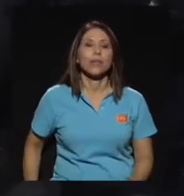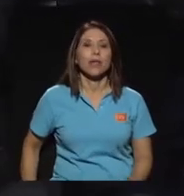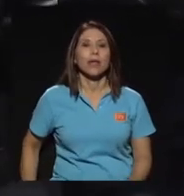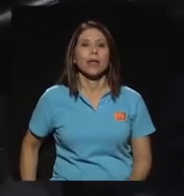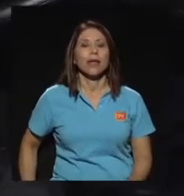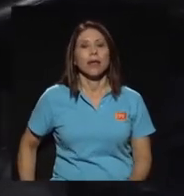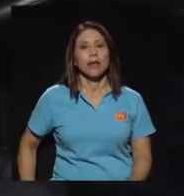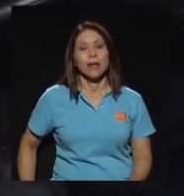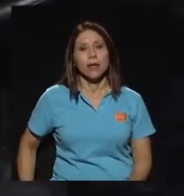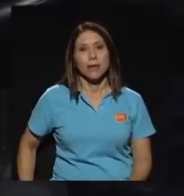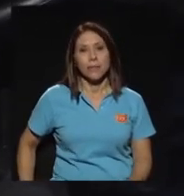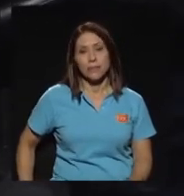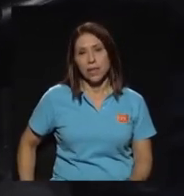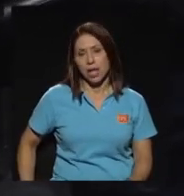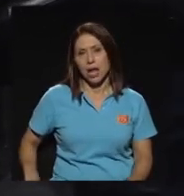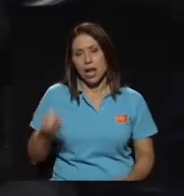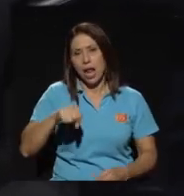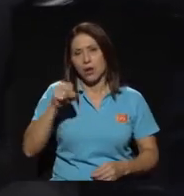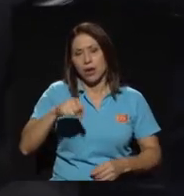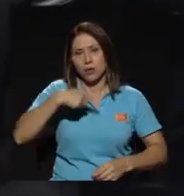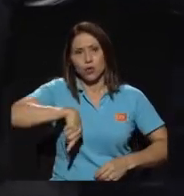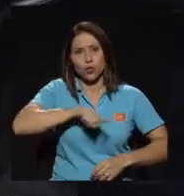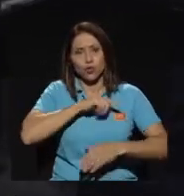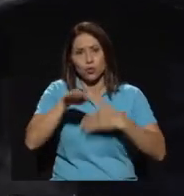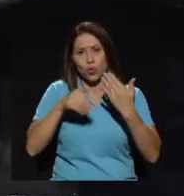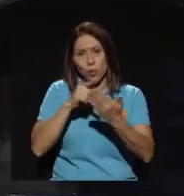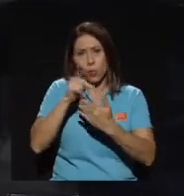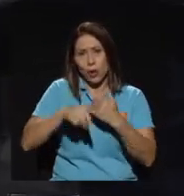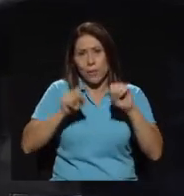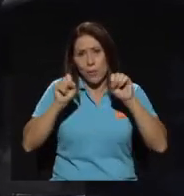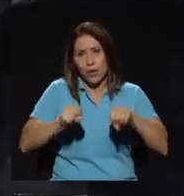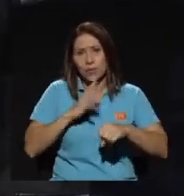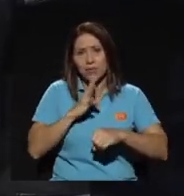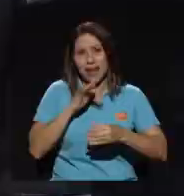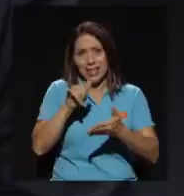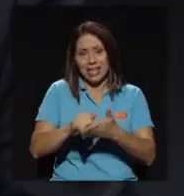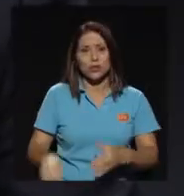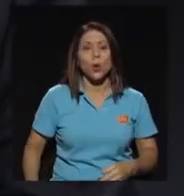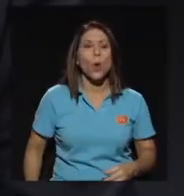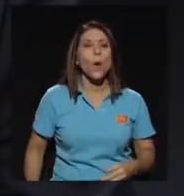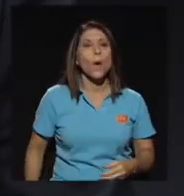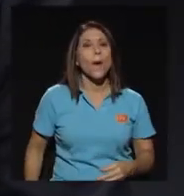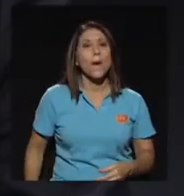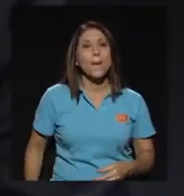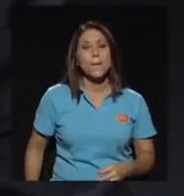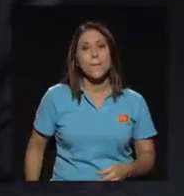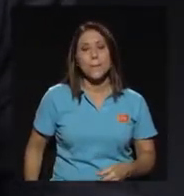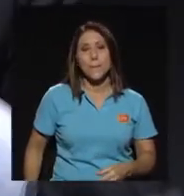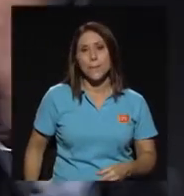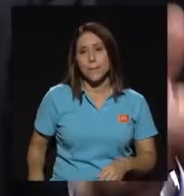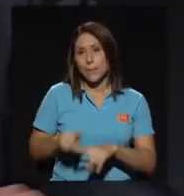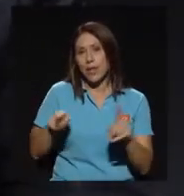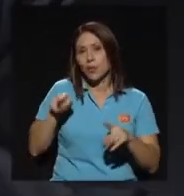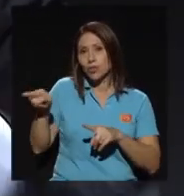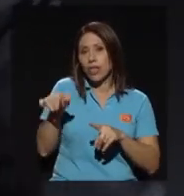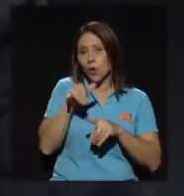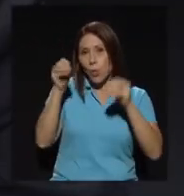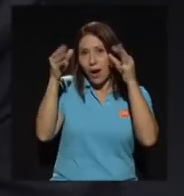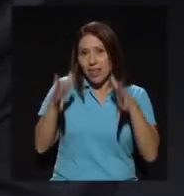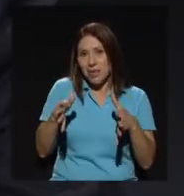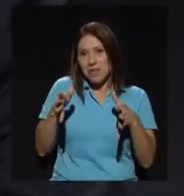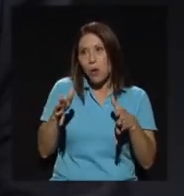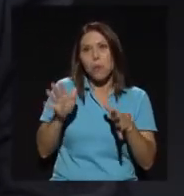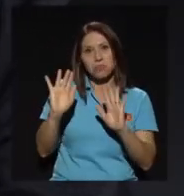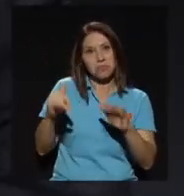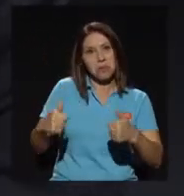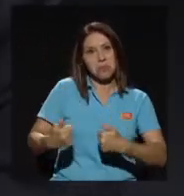todo el programa hablando de esto pero usted como académico le llegamos le dejamos es el reto de tal vez en futuros invitar otras